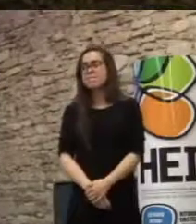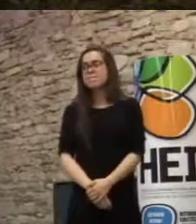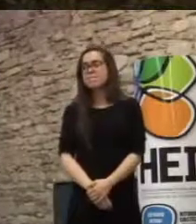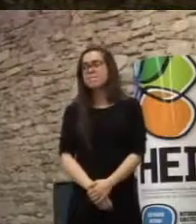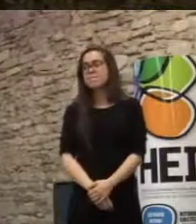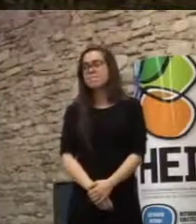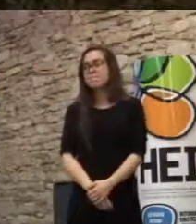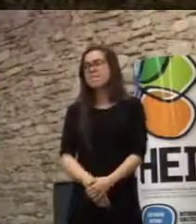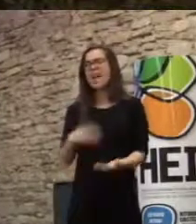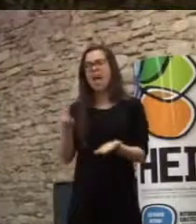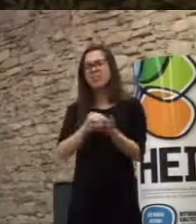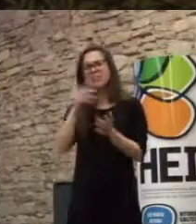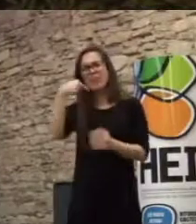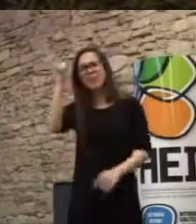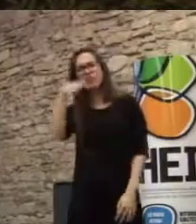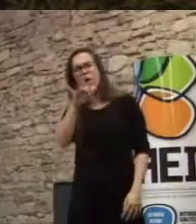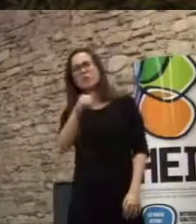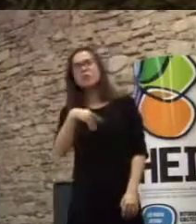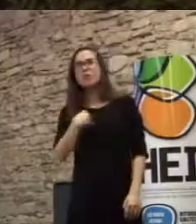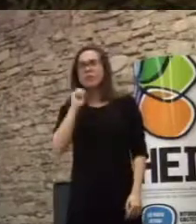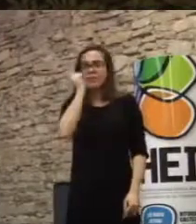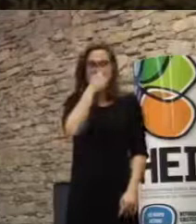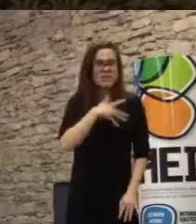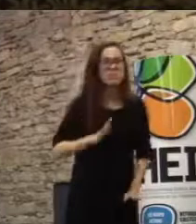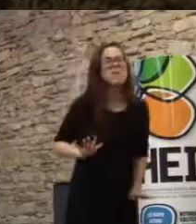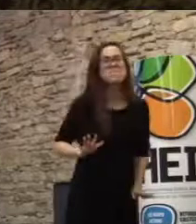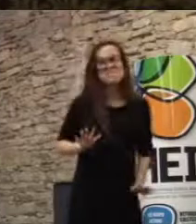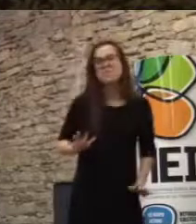por cierto además el acento menos mal